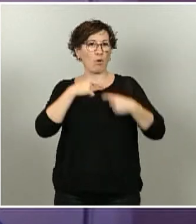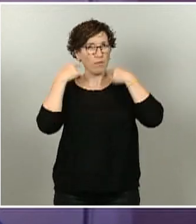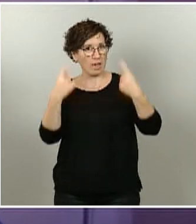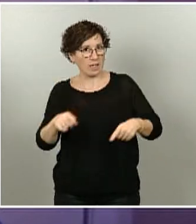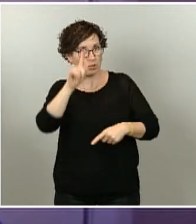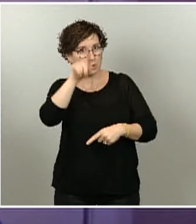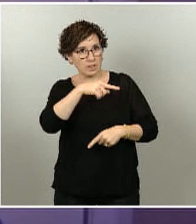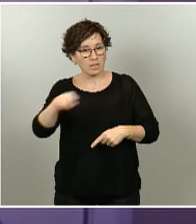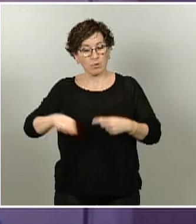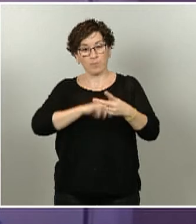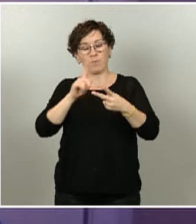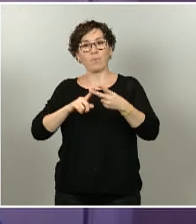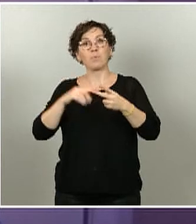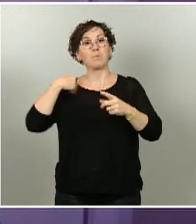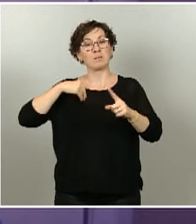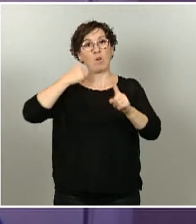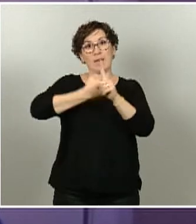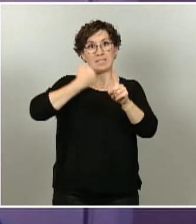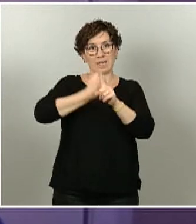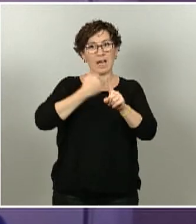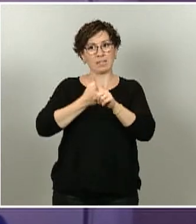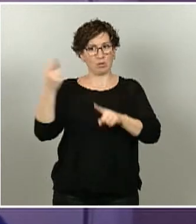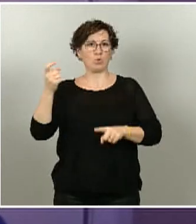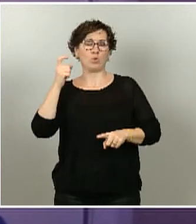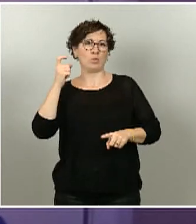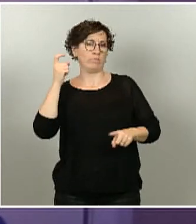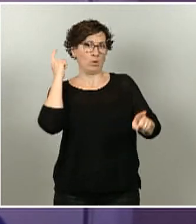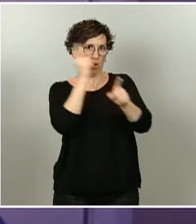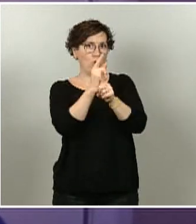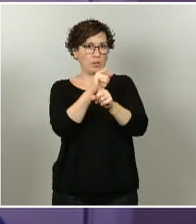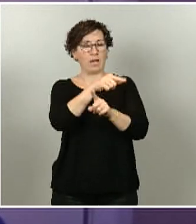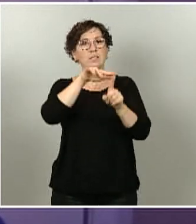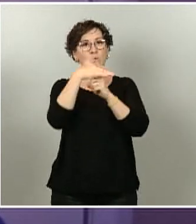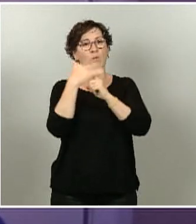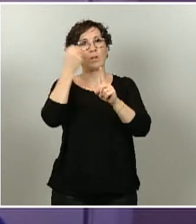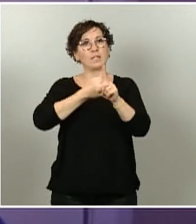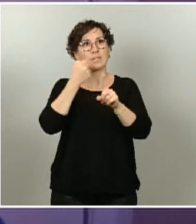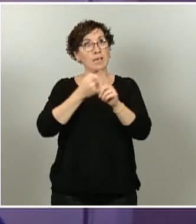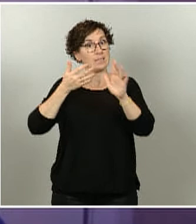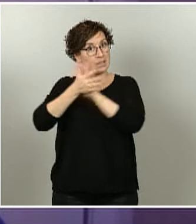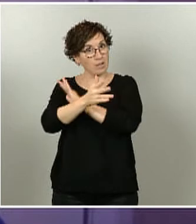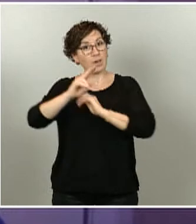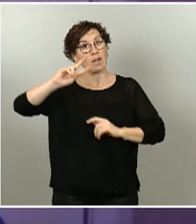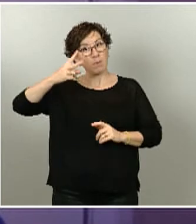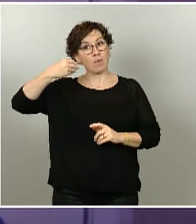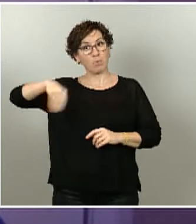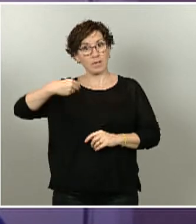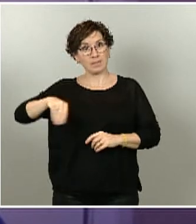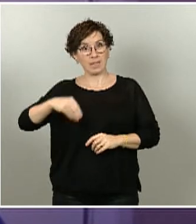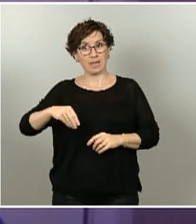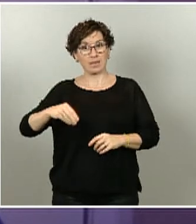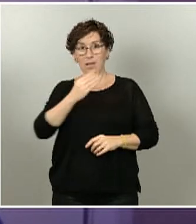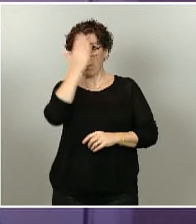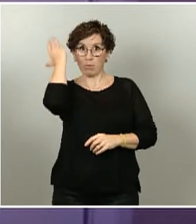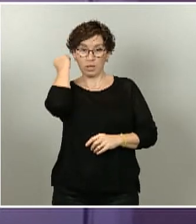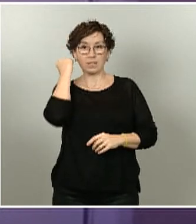los escraches, usted condena los escraches. Entiendo que también condena que el vicepresidente del Gobierno, Pablo Iglesias, en una entrevista en televisión